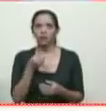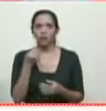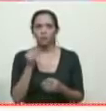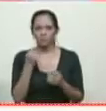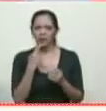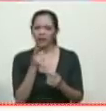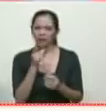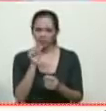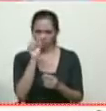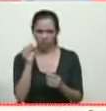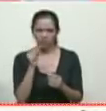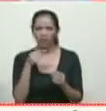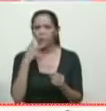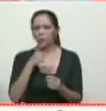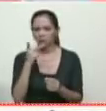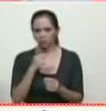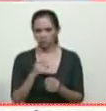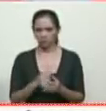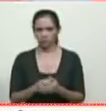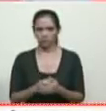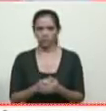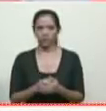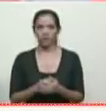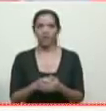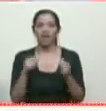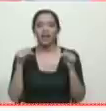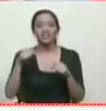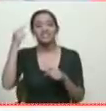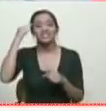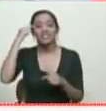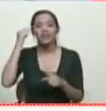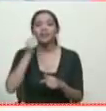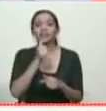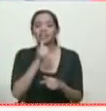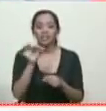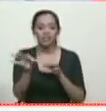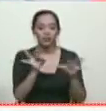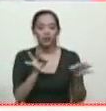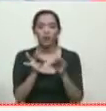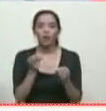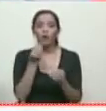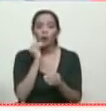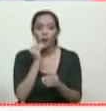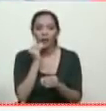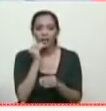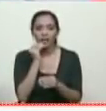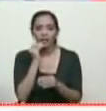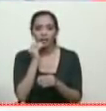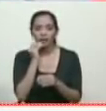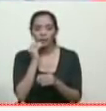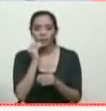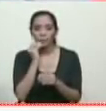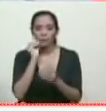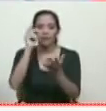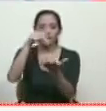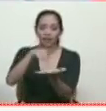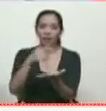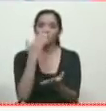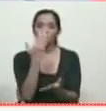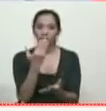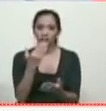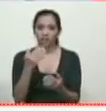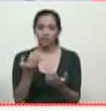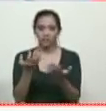solamente para decirte esto ya políticamente? Aquí se sabe que quien reclutó jóvenes para llevarlos al frente de manifestaciones